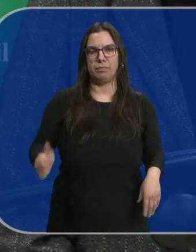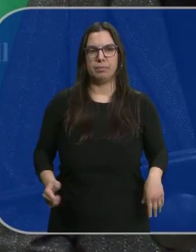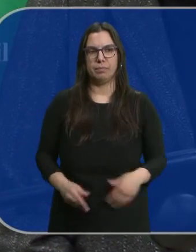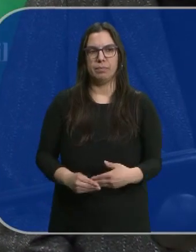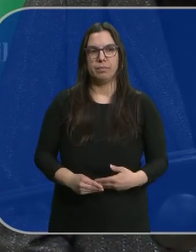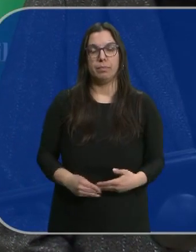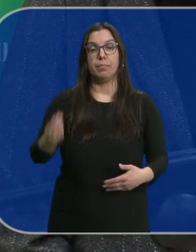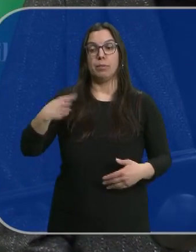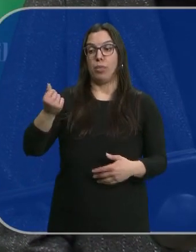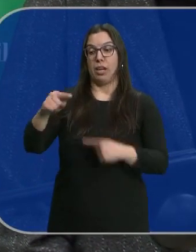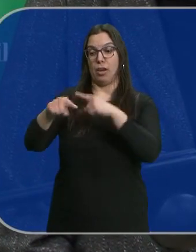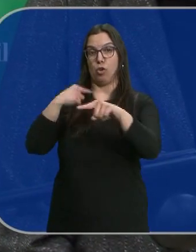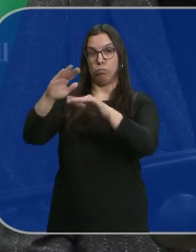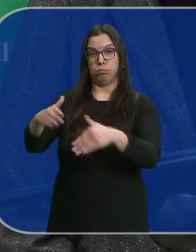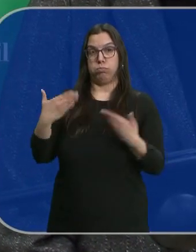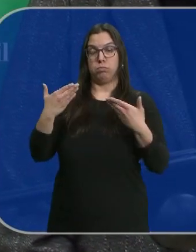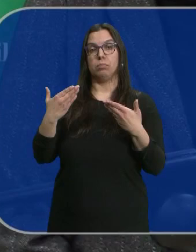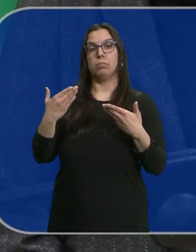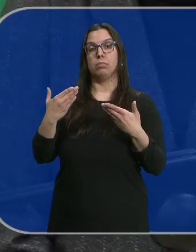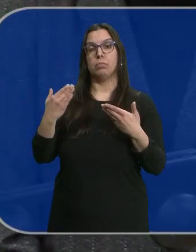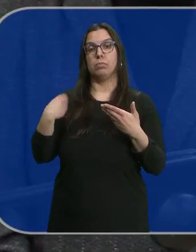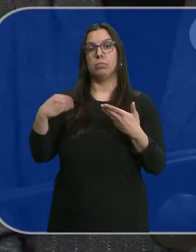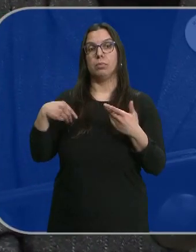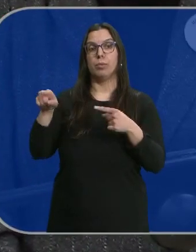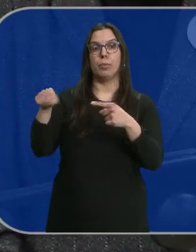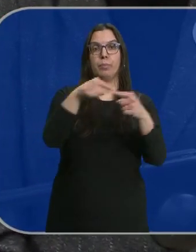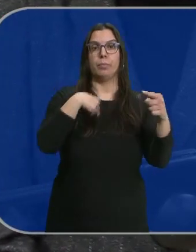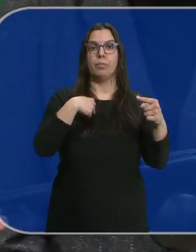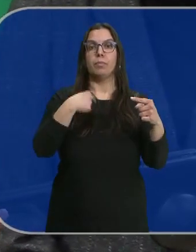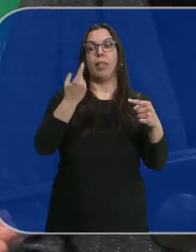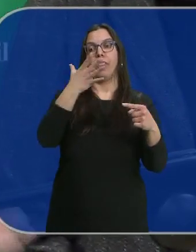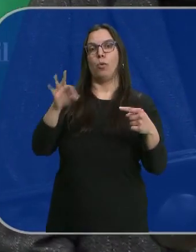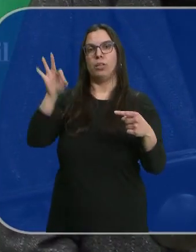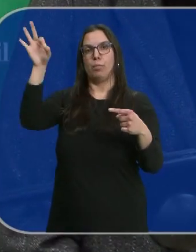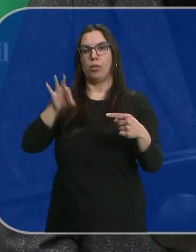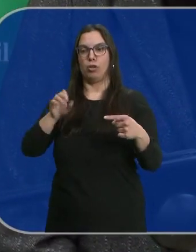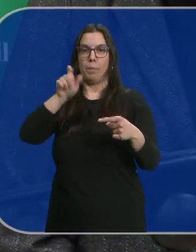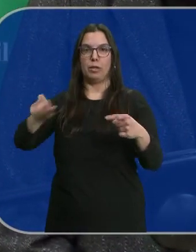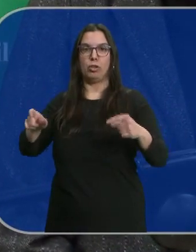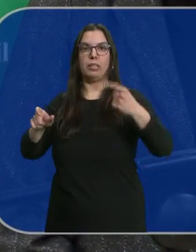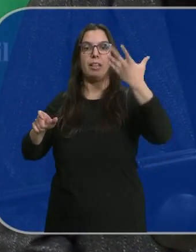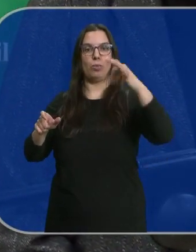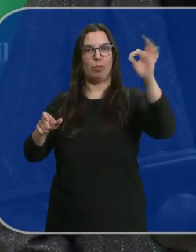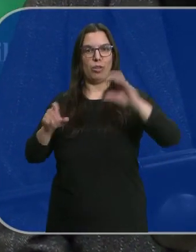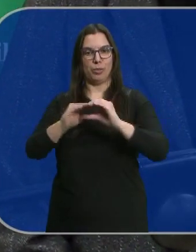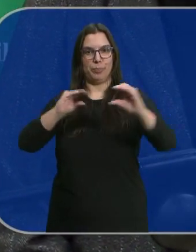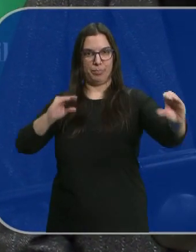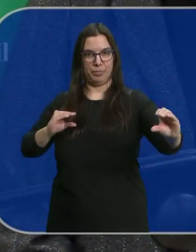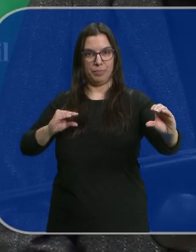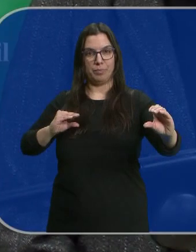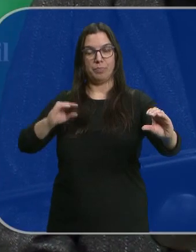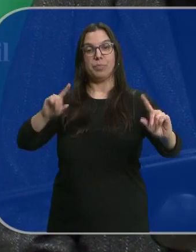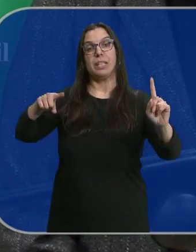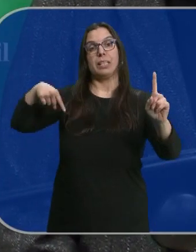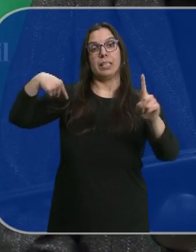Y una vez recibido el dinero por parte de estas mulas, se repartían el 50% a estas personas y la organización.